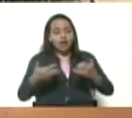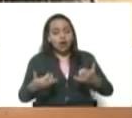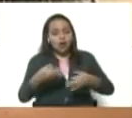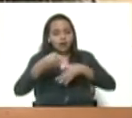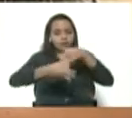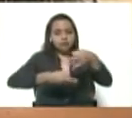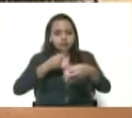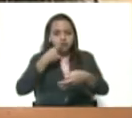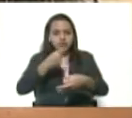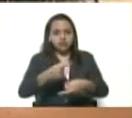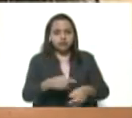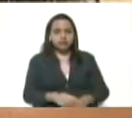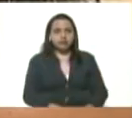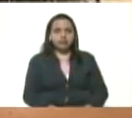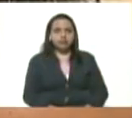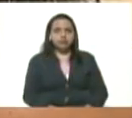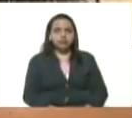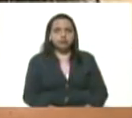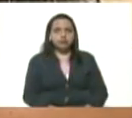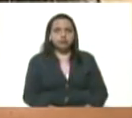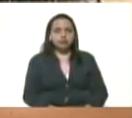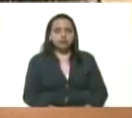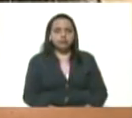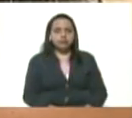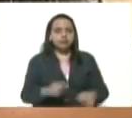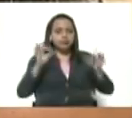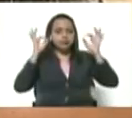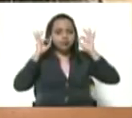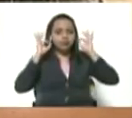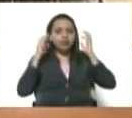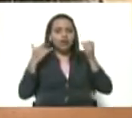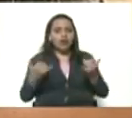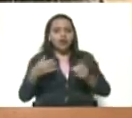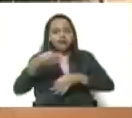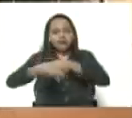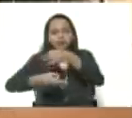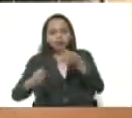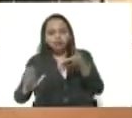Valga el comentario, señora Erika Faría, estábamos hablando de Caracas,